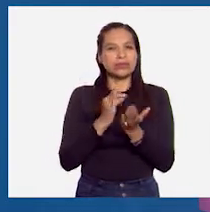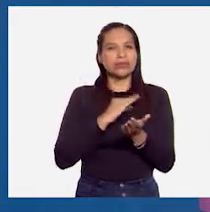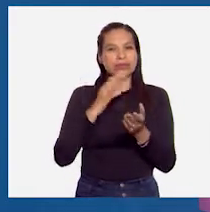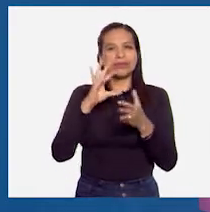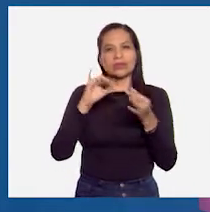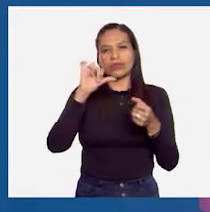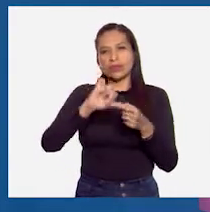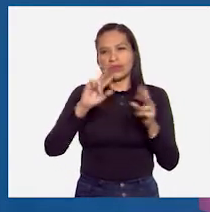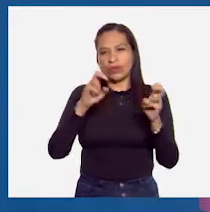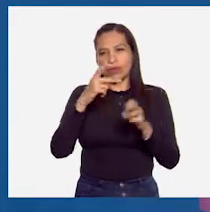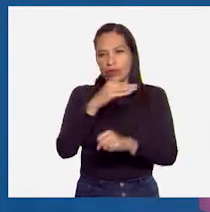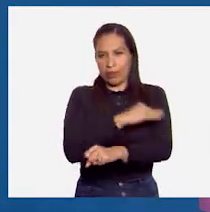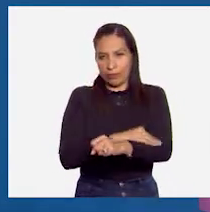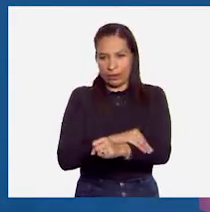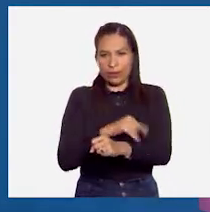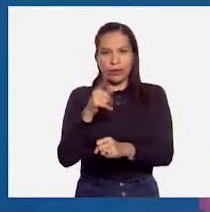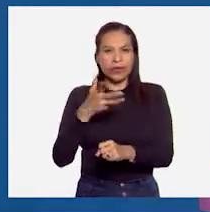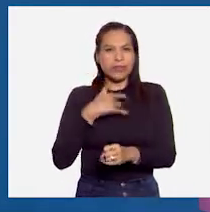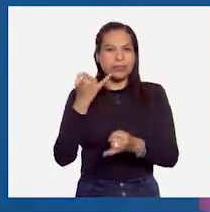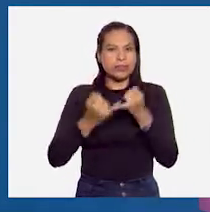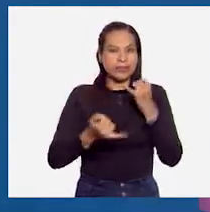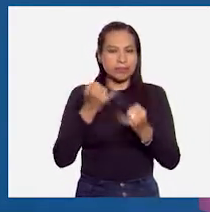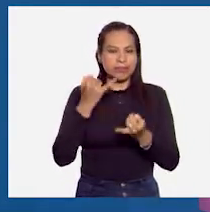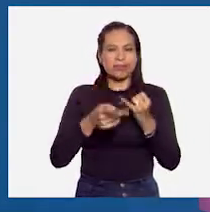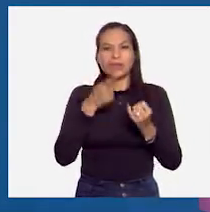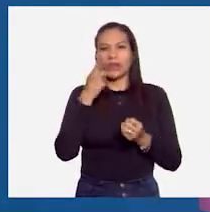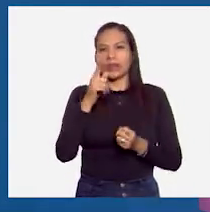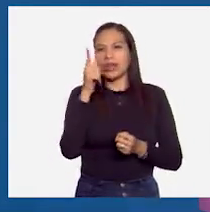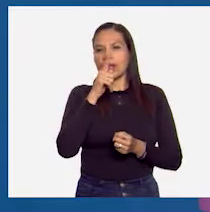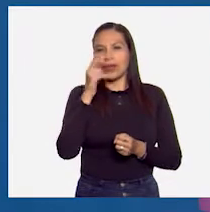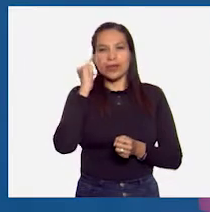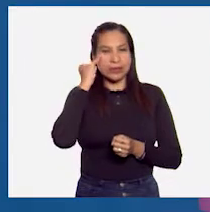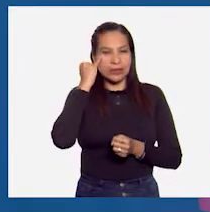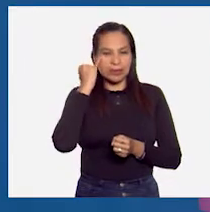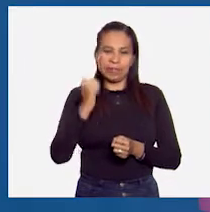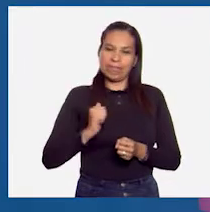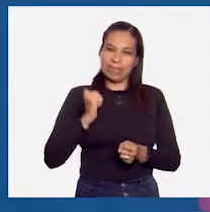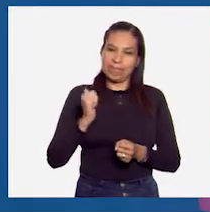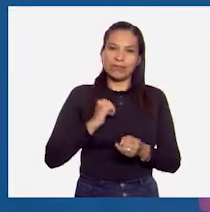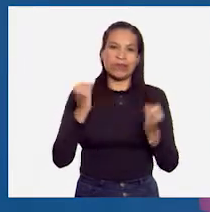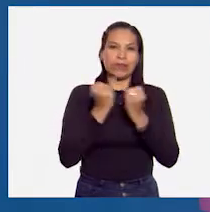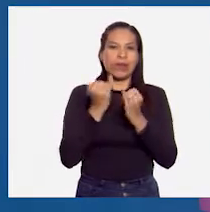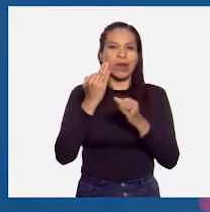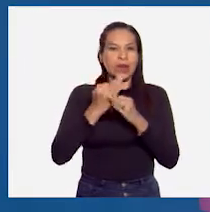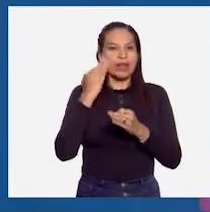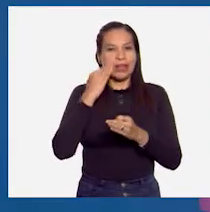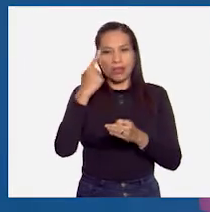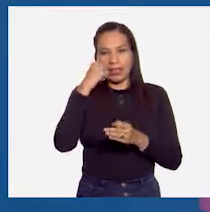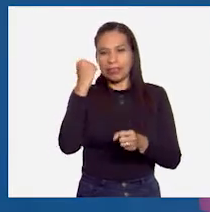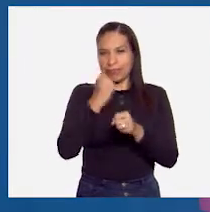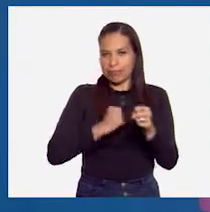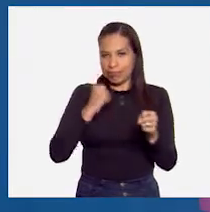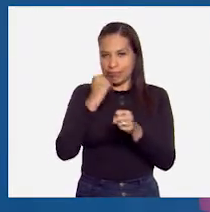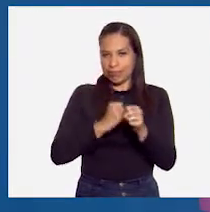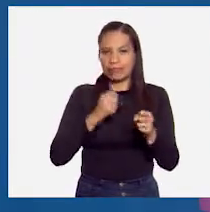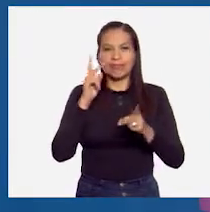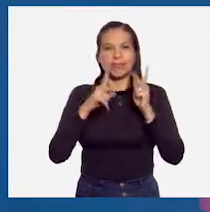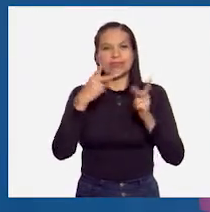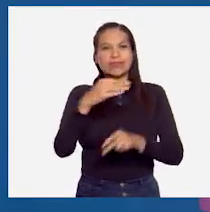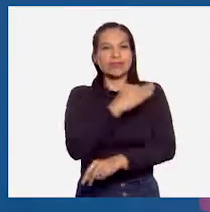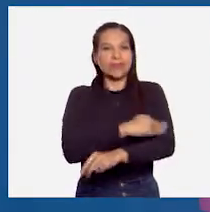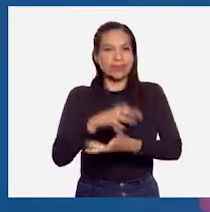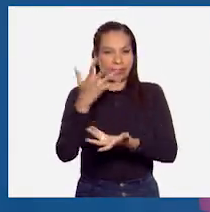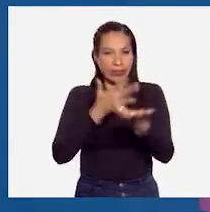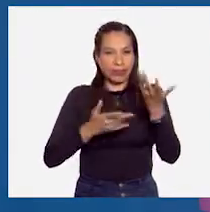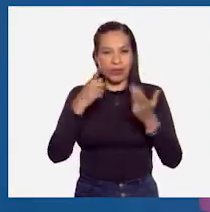comenta el tema de hoy con tu familia. Si tienes la fortuna de hablar una lengua indígena, aprovecha también este momento para practicarla y platica con tu